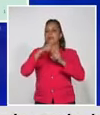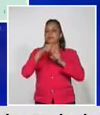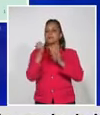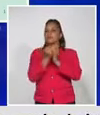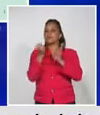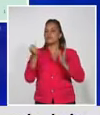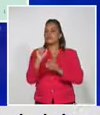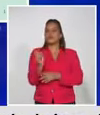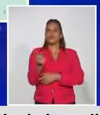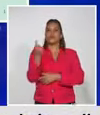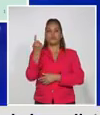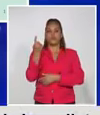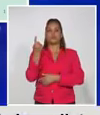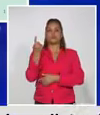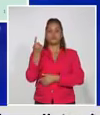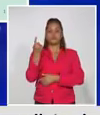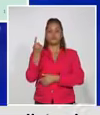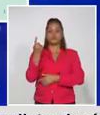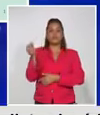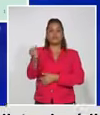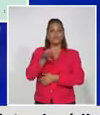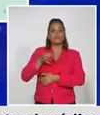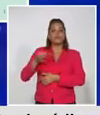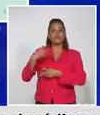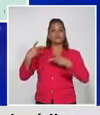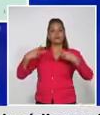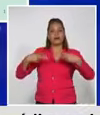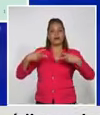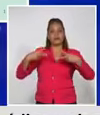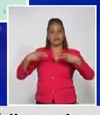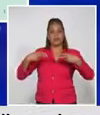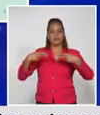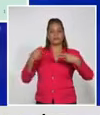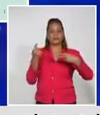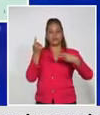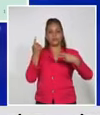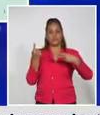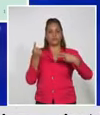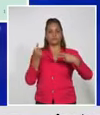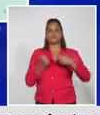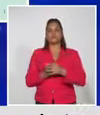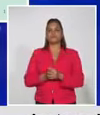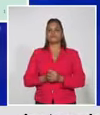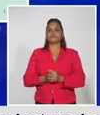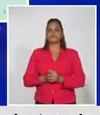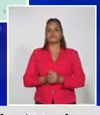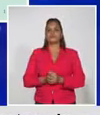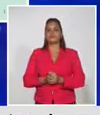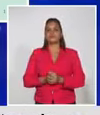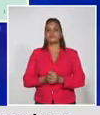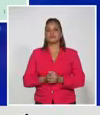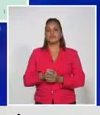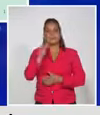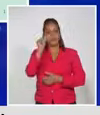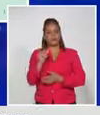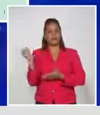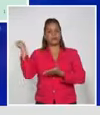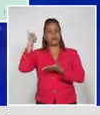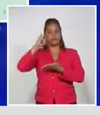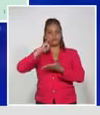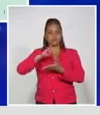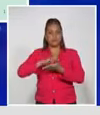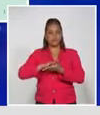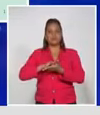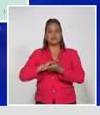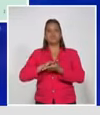caso en el municipio de Cárdenas, que es un viajero cubano procedente de